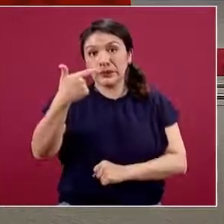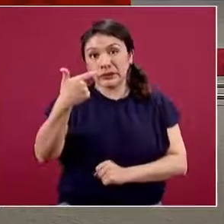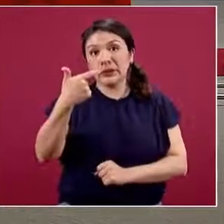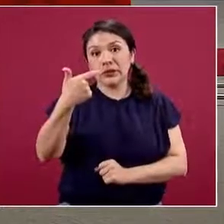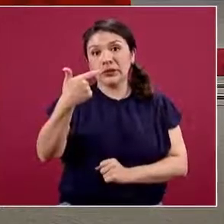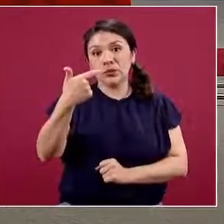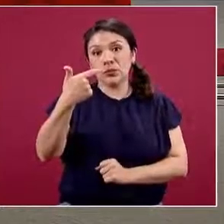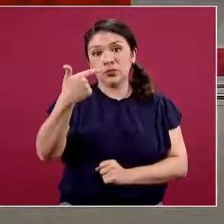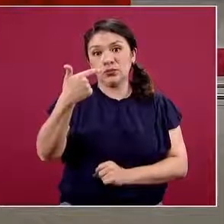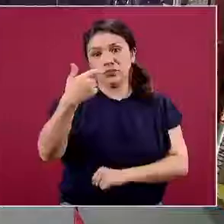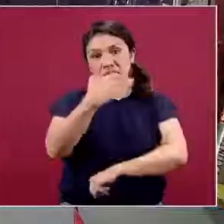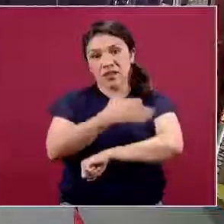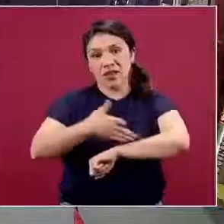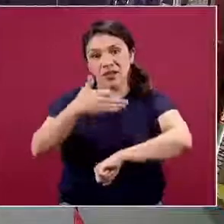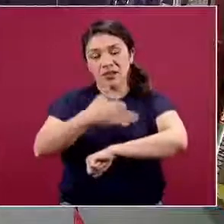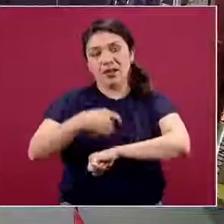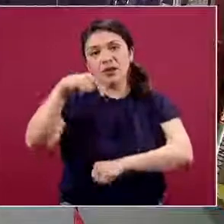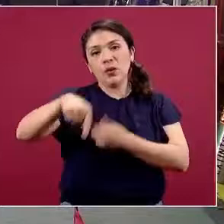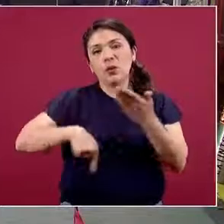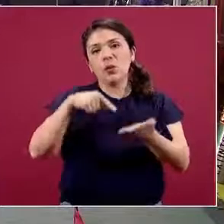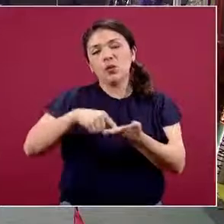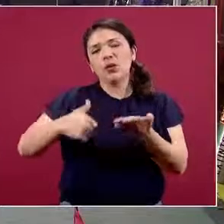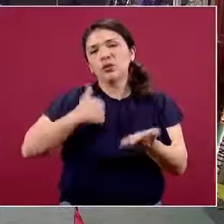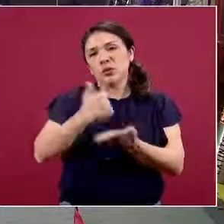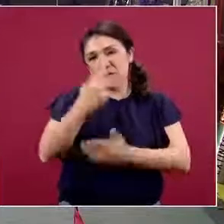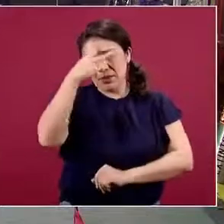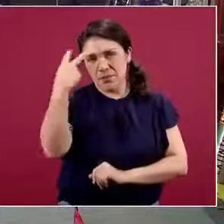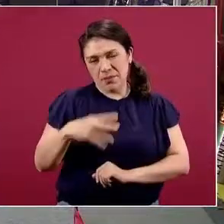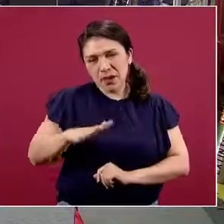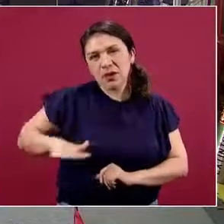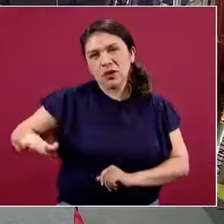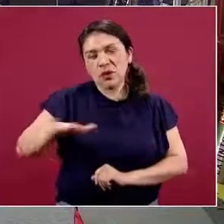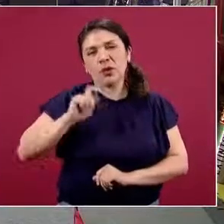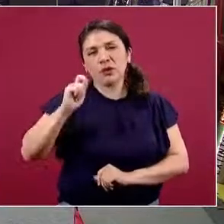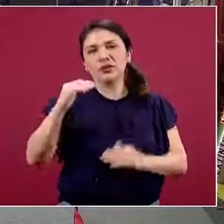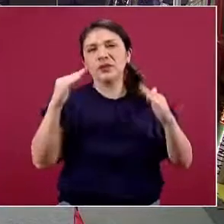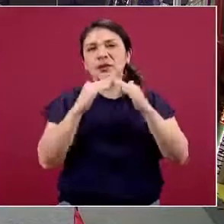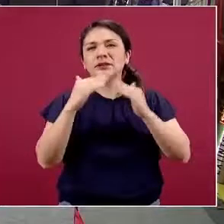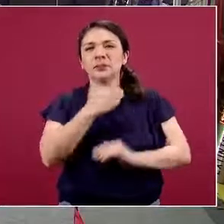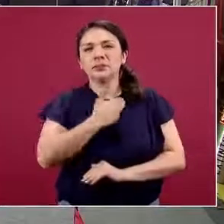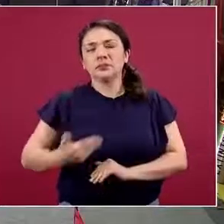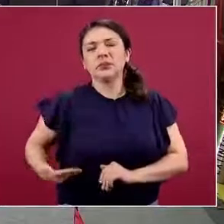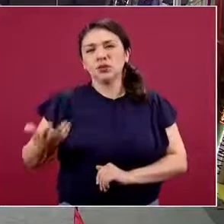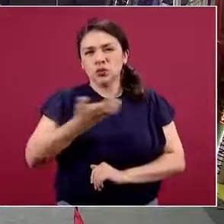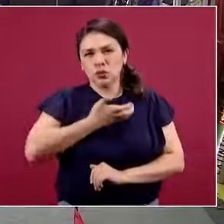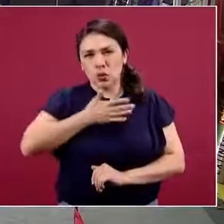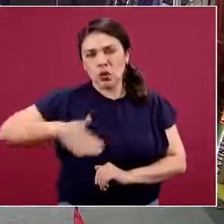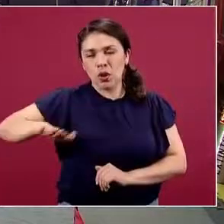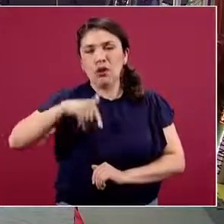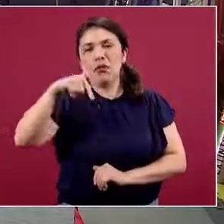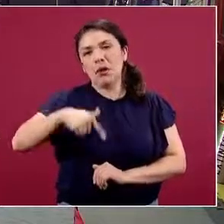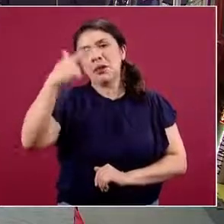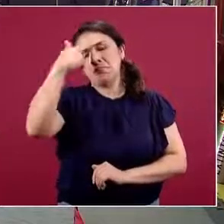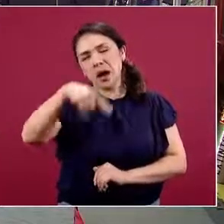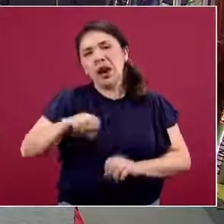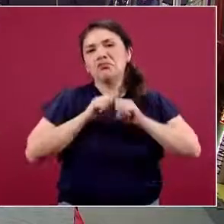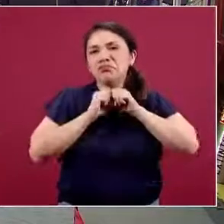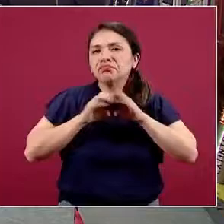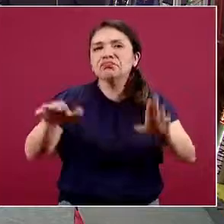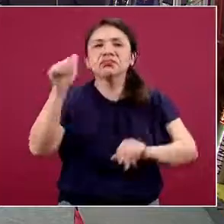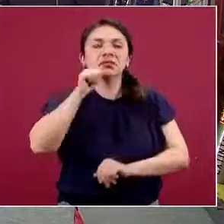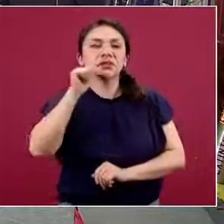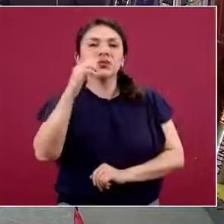la tarde, estamos aquí en la Ciudad de México, específicamente en Palacio Nacional, desde donde se transmiten todas